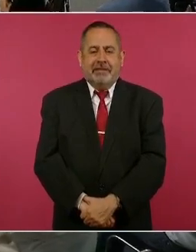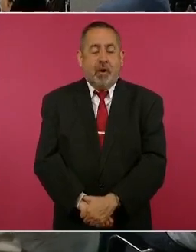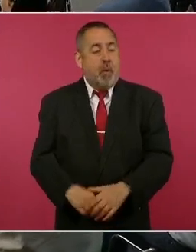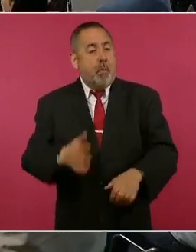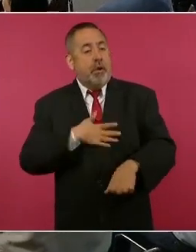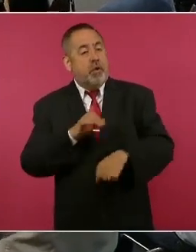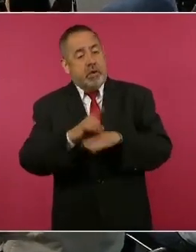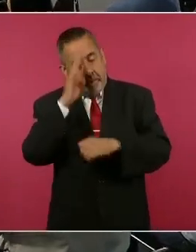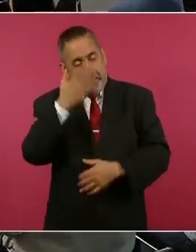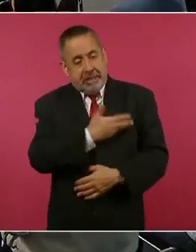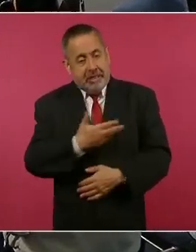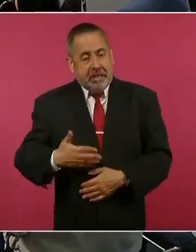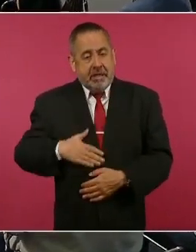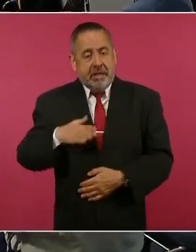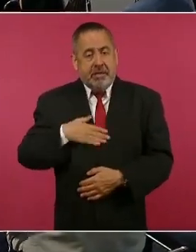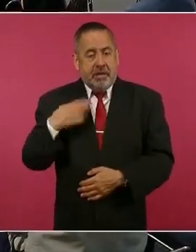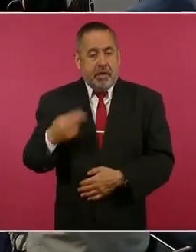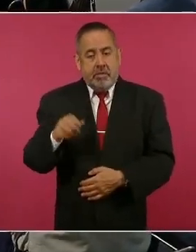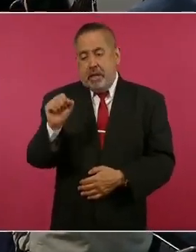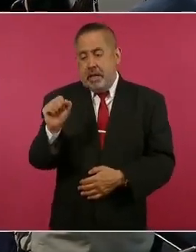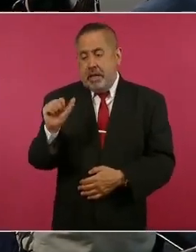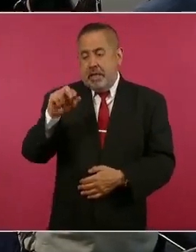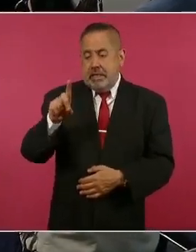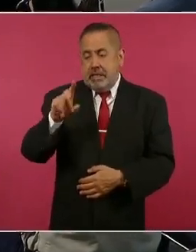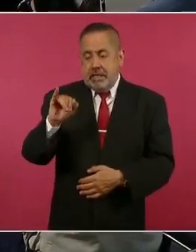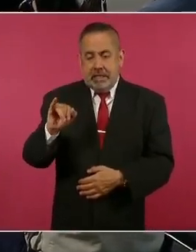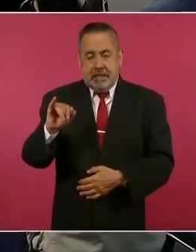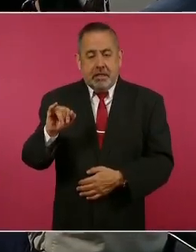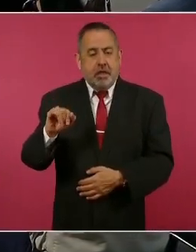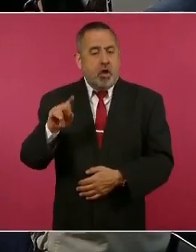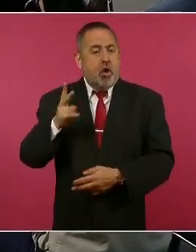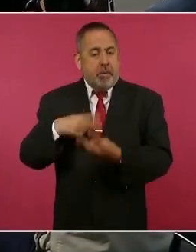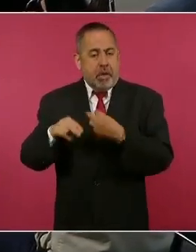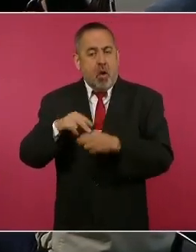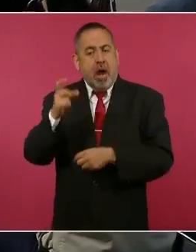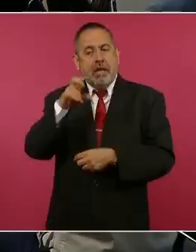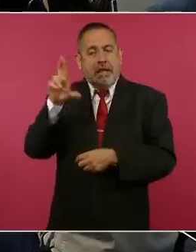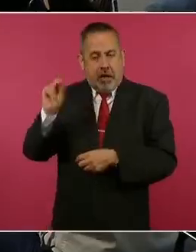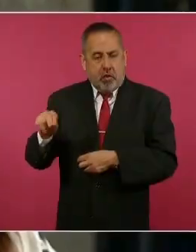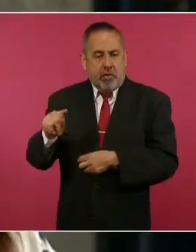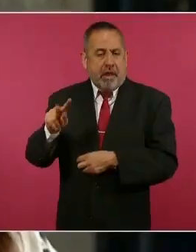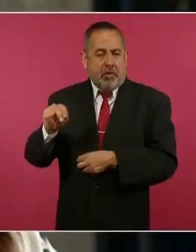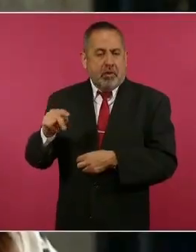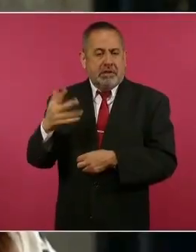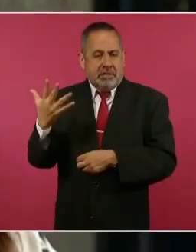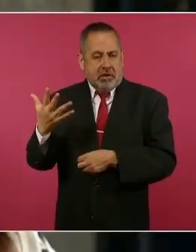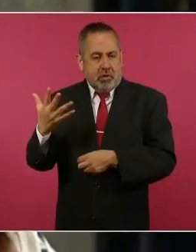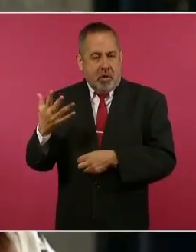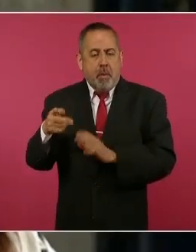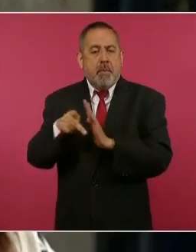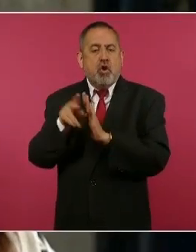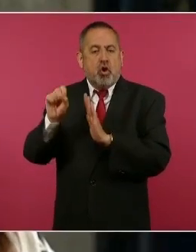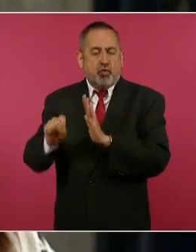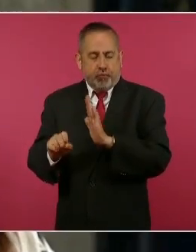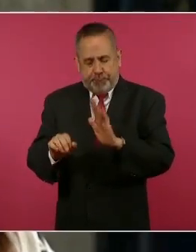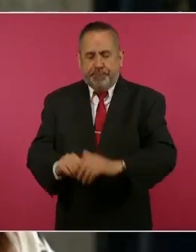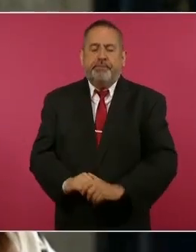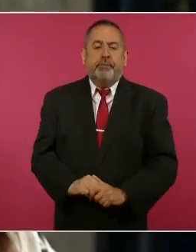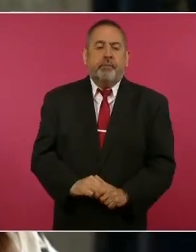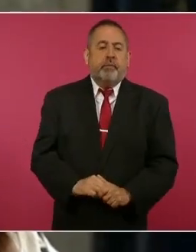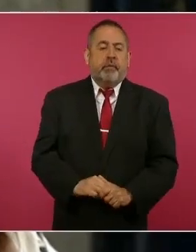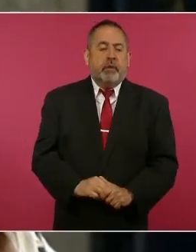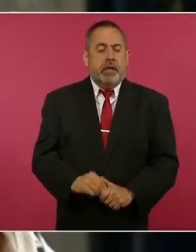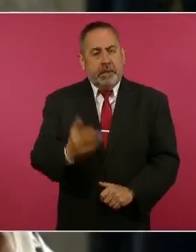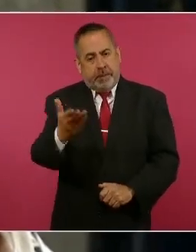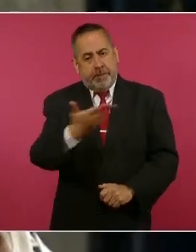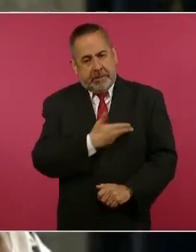Buenos días, señor presidente. Sandy González, periodista de Quintana Roo, Canal 5 TV, la periodista del sur.